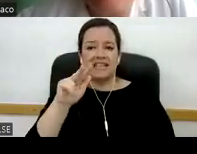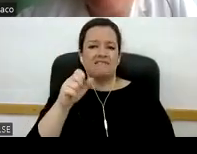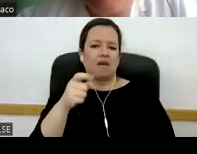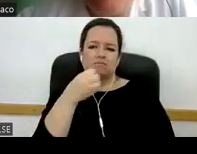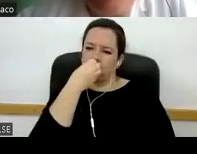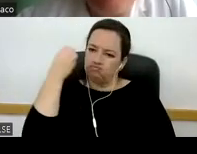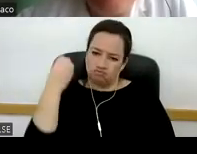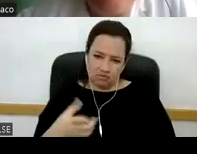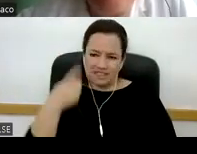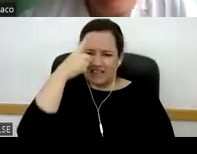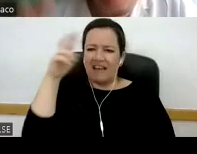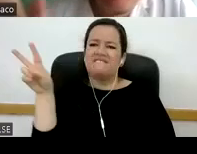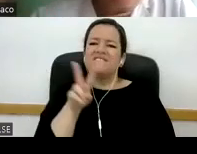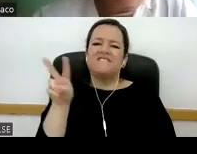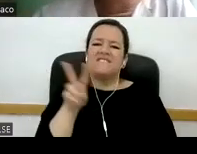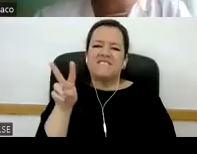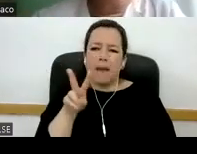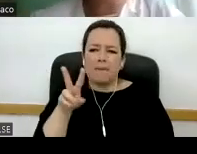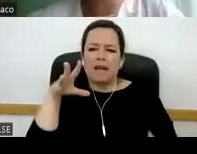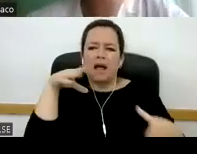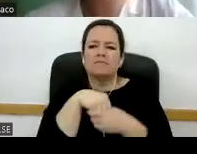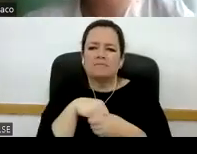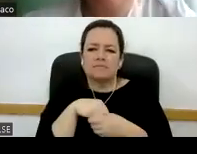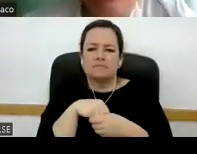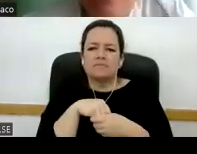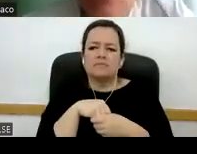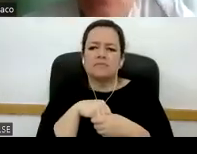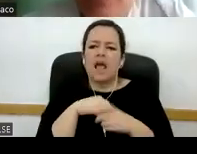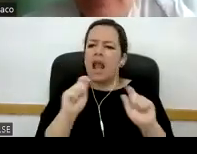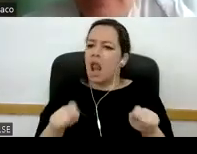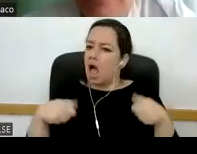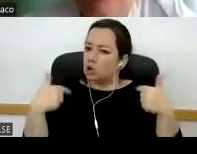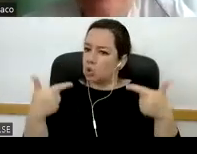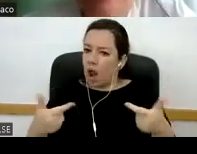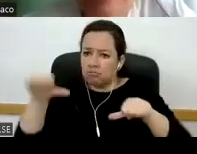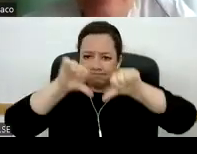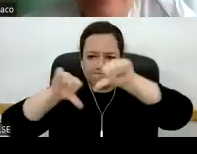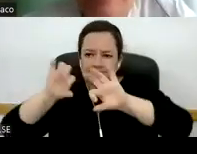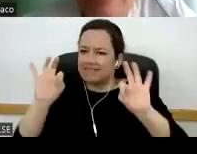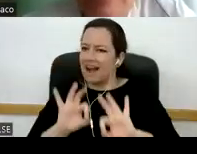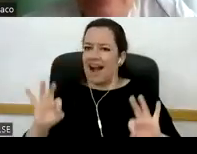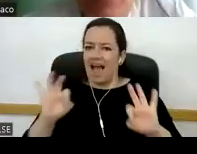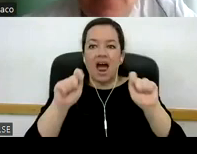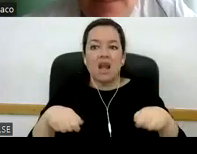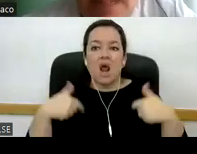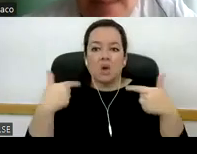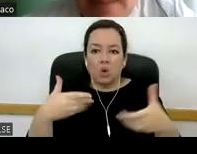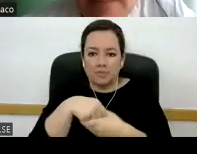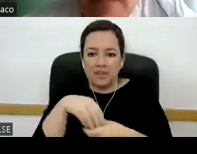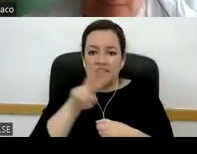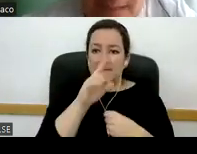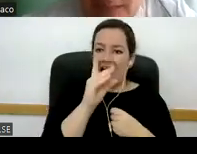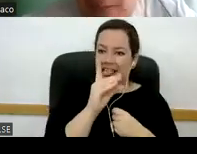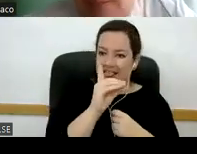son vitaminas procedentes de origen natural, no son sintéticas. Y aquí tenemos la vitamina